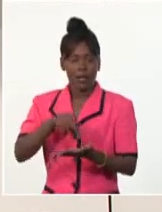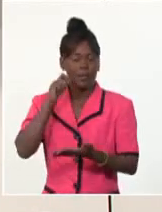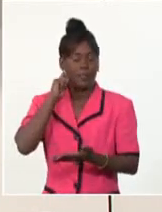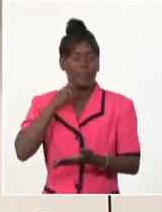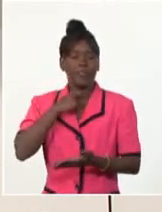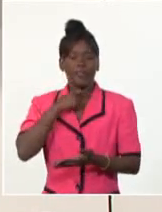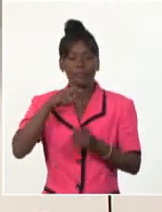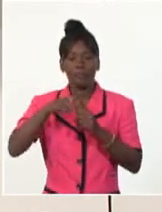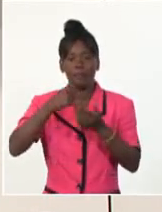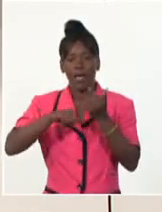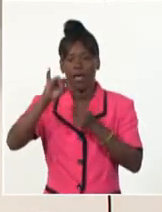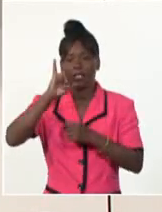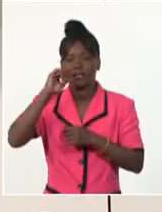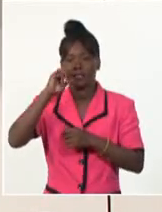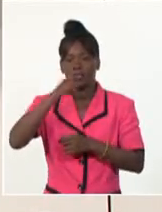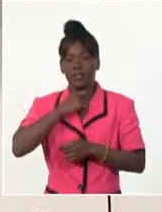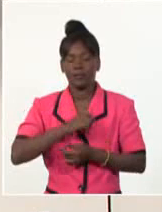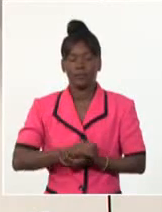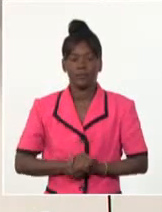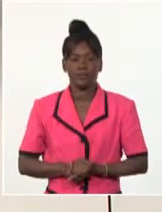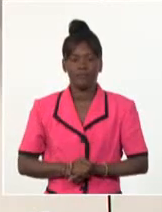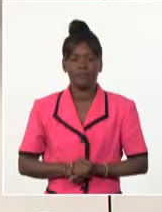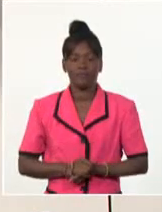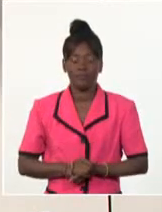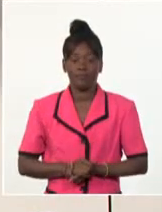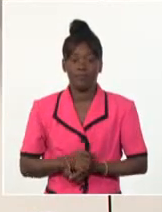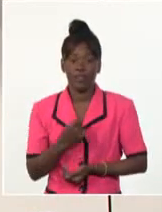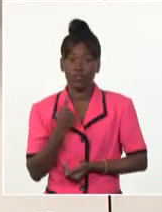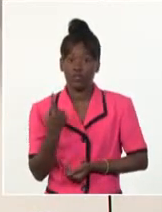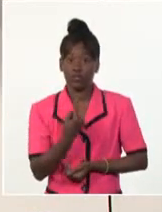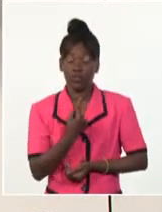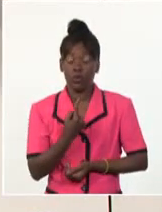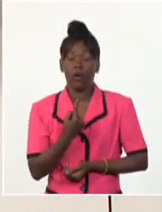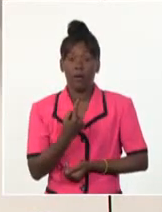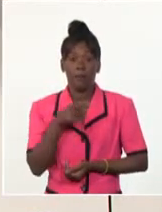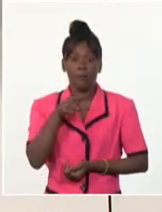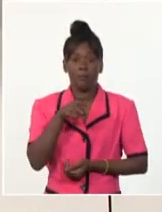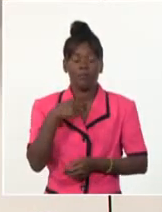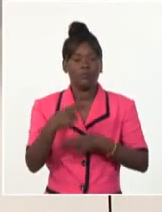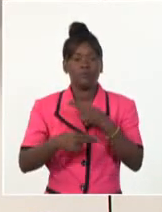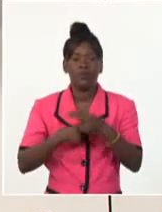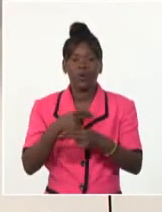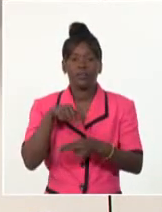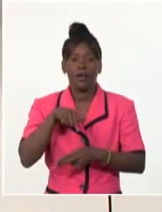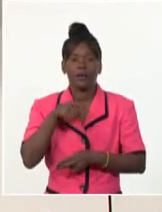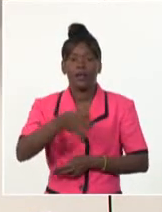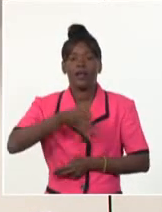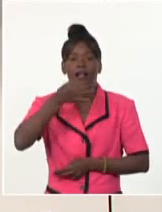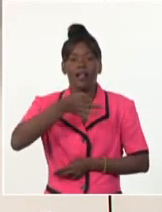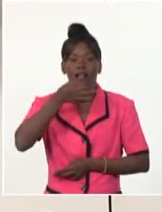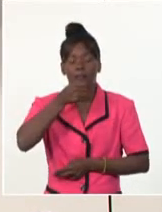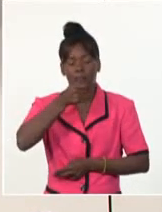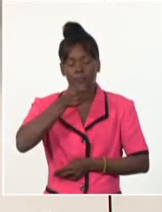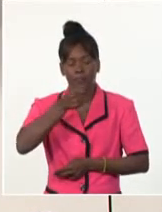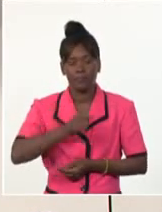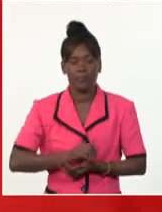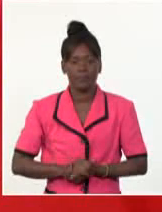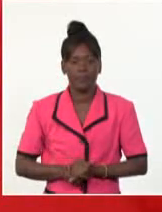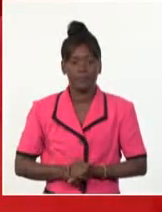A propósito de este tema, el coach de banca del elenco antillano, Germán Mesa, ofreció sus consideraciones al colega Roberto